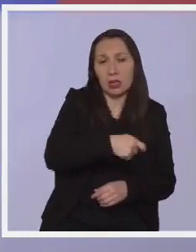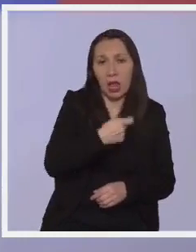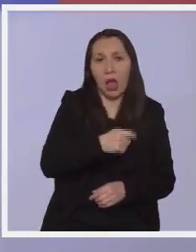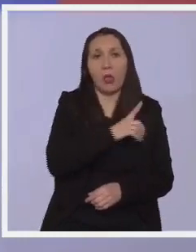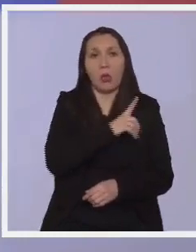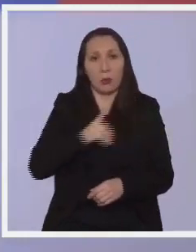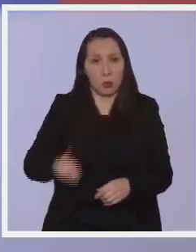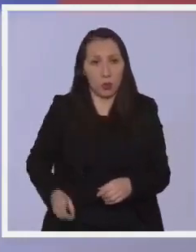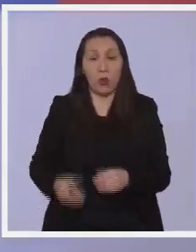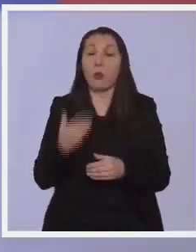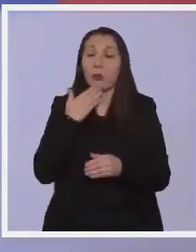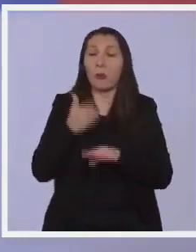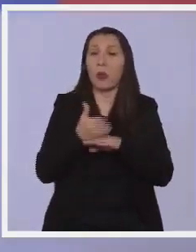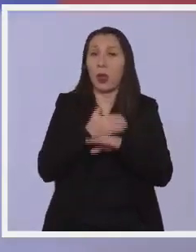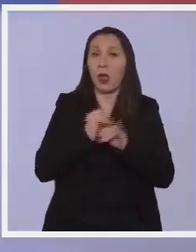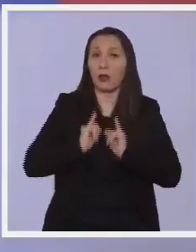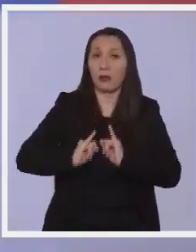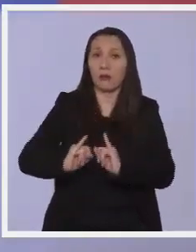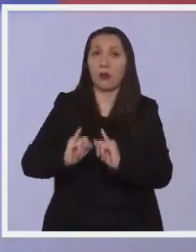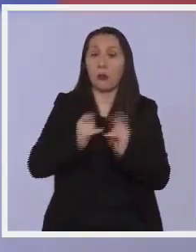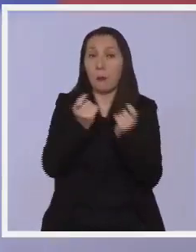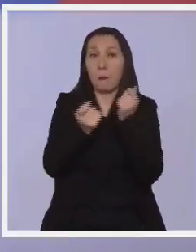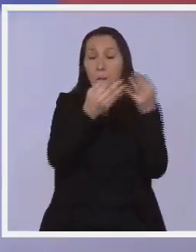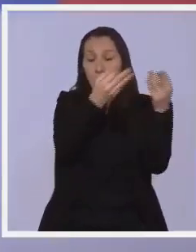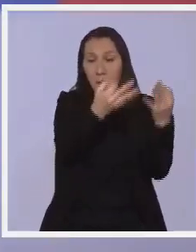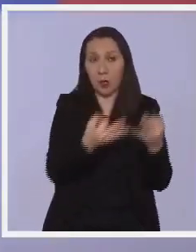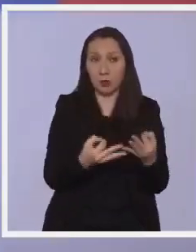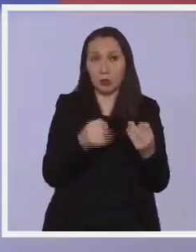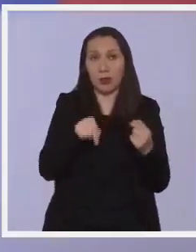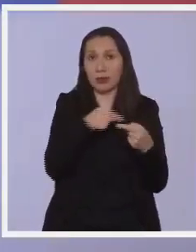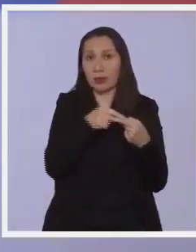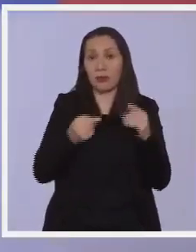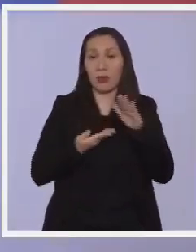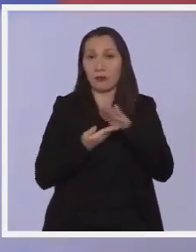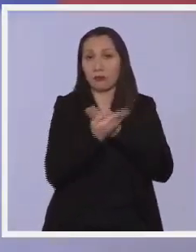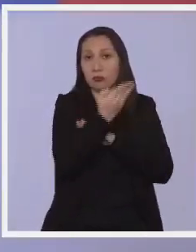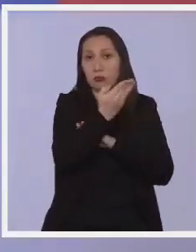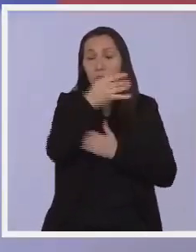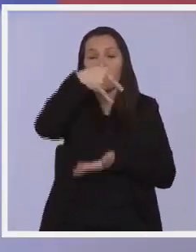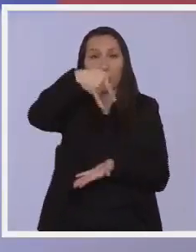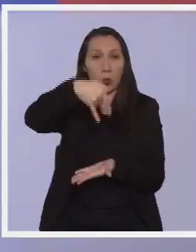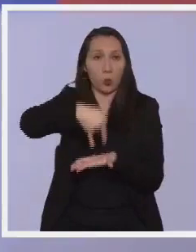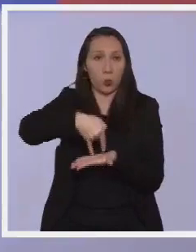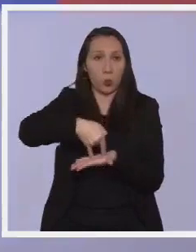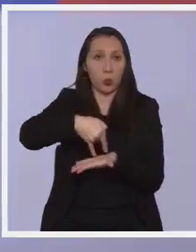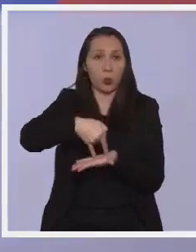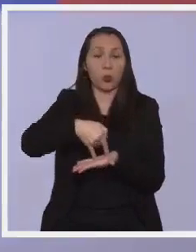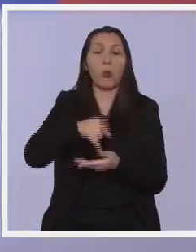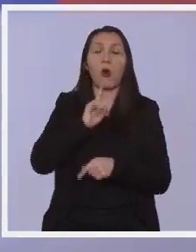quiero adelantarles también que el proyecto de presupuesto que vamos a presentar esta semana al Congreso tiene